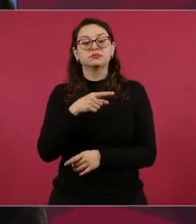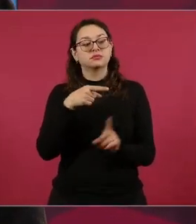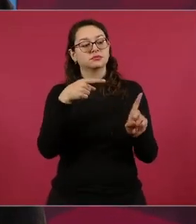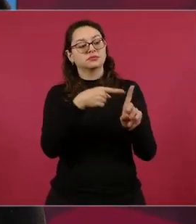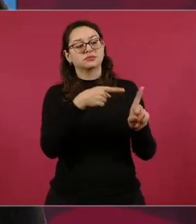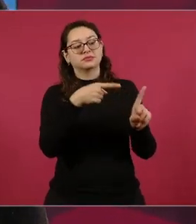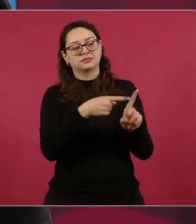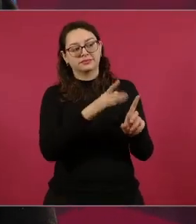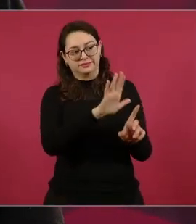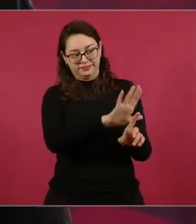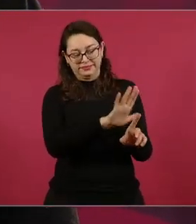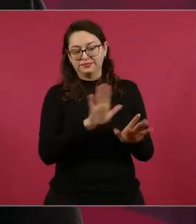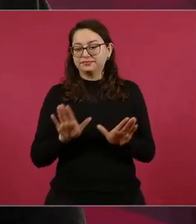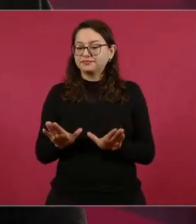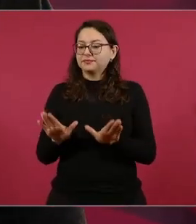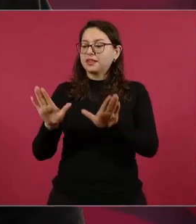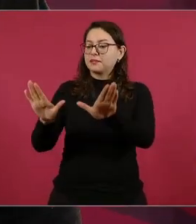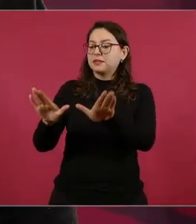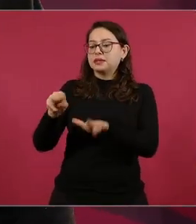al señor Azcárraga.